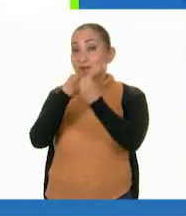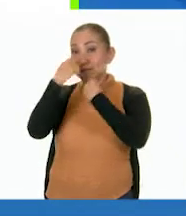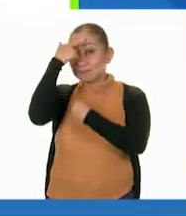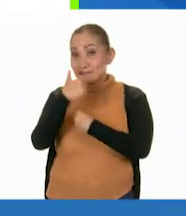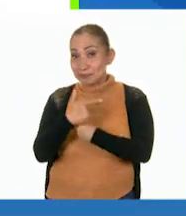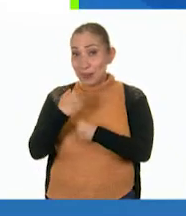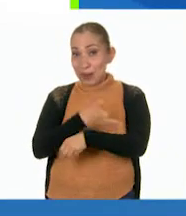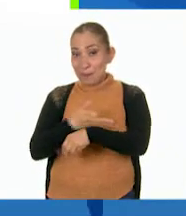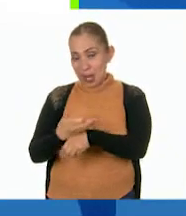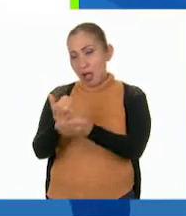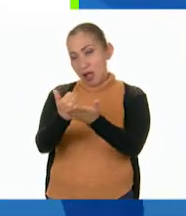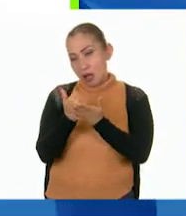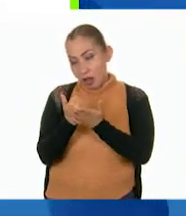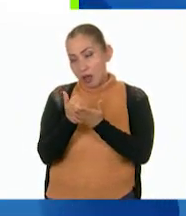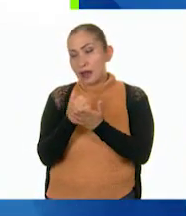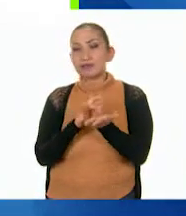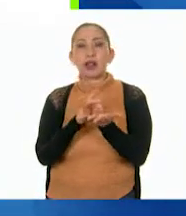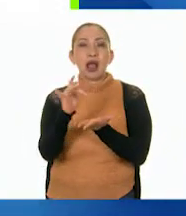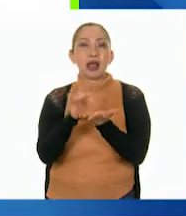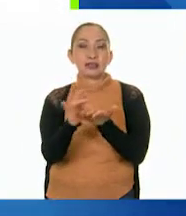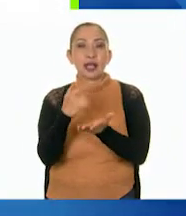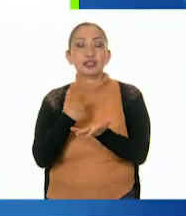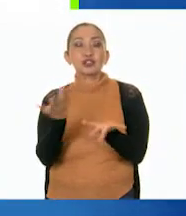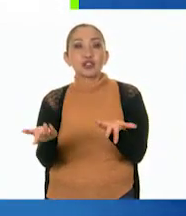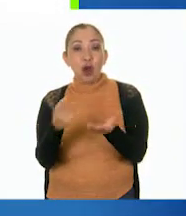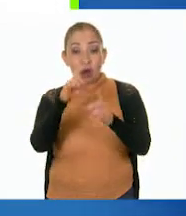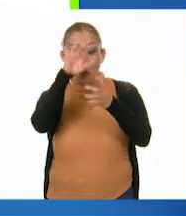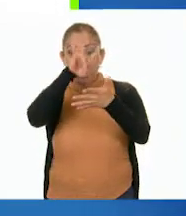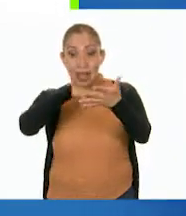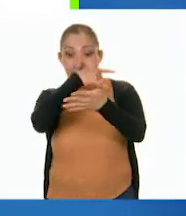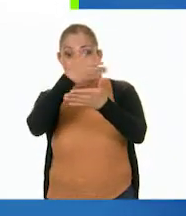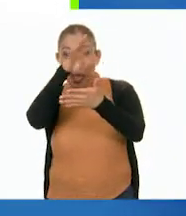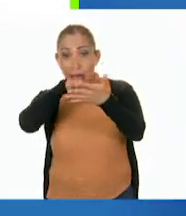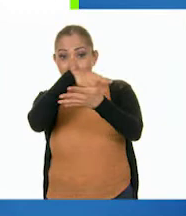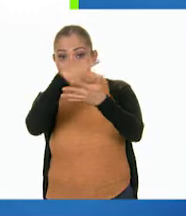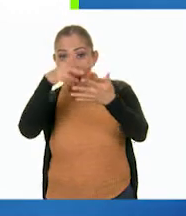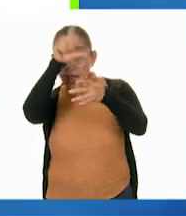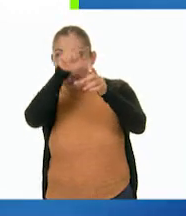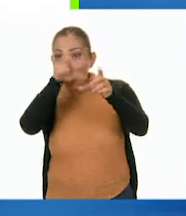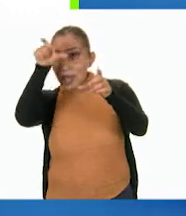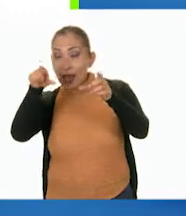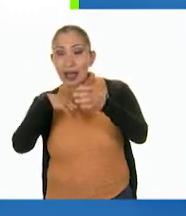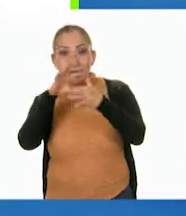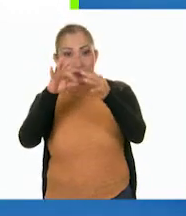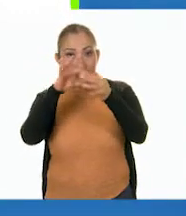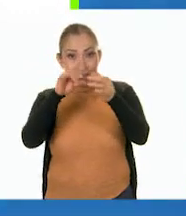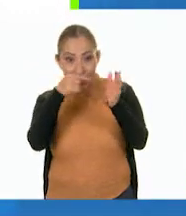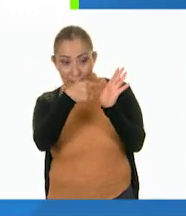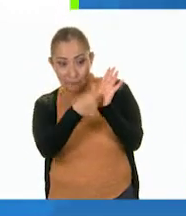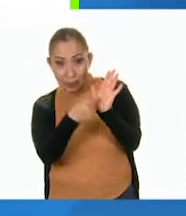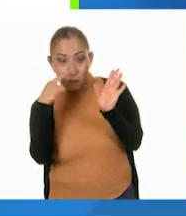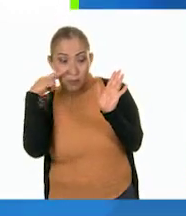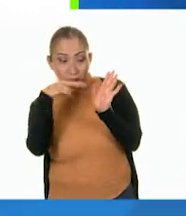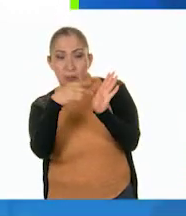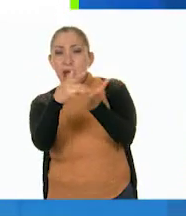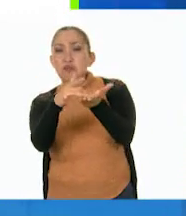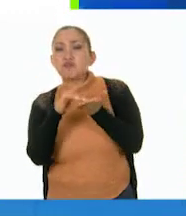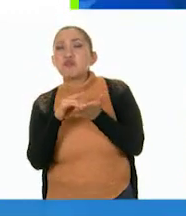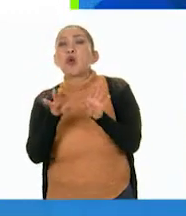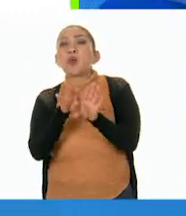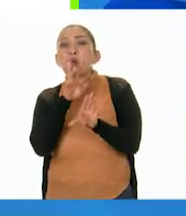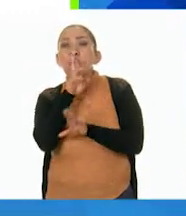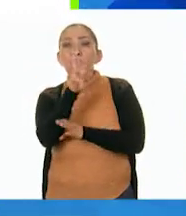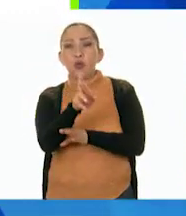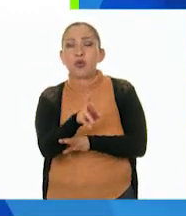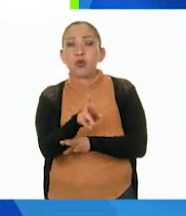los agradeceré. Les envío una tabla en la cual escribí los problemas que se me ocurrieron para que en ella me apoyen a